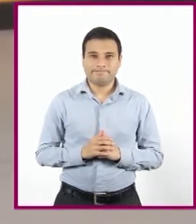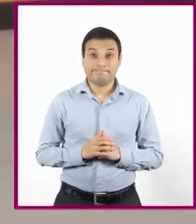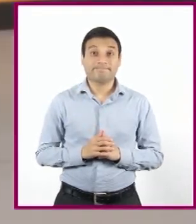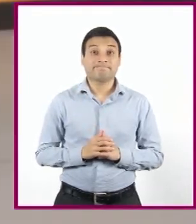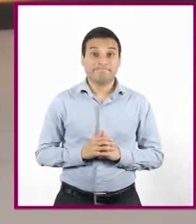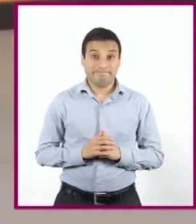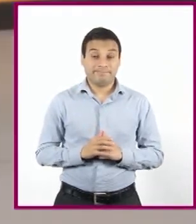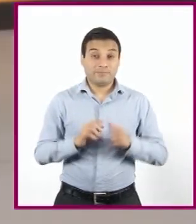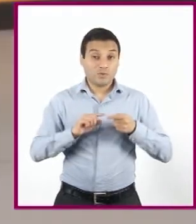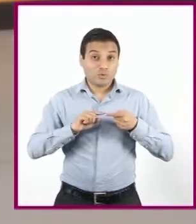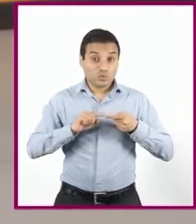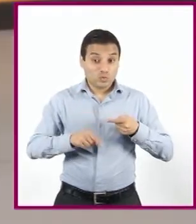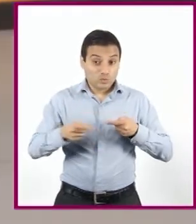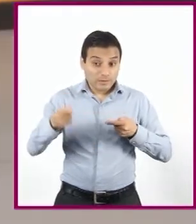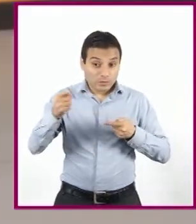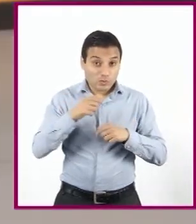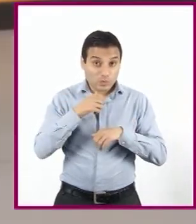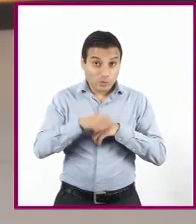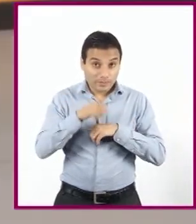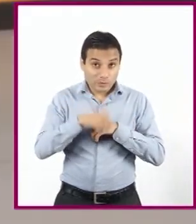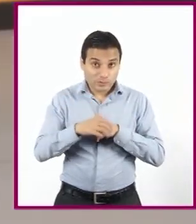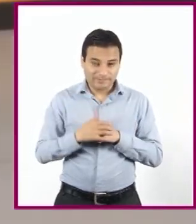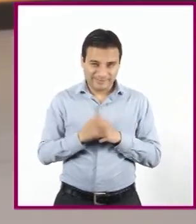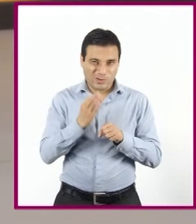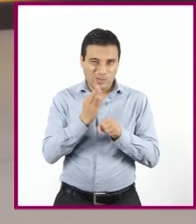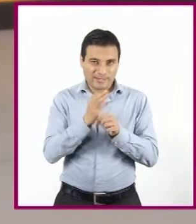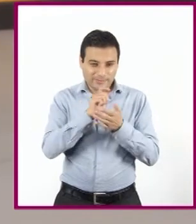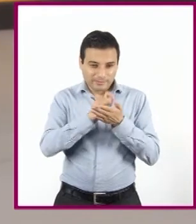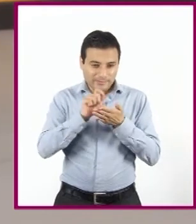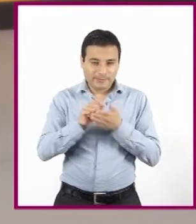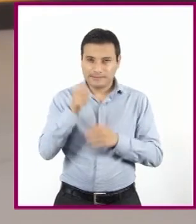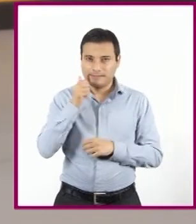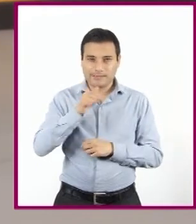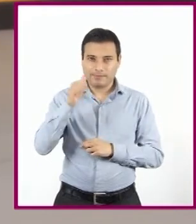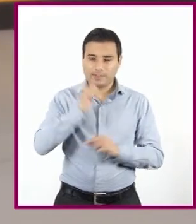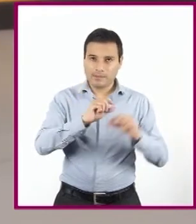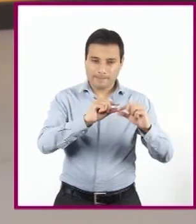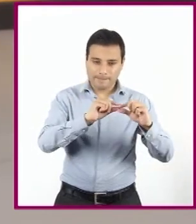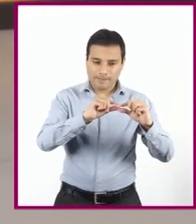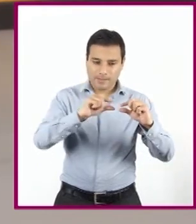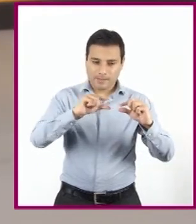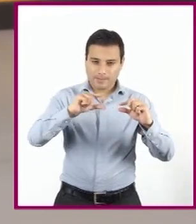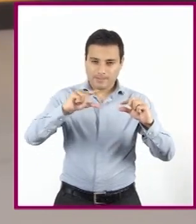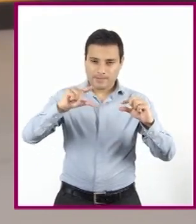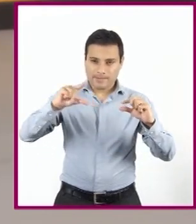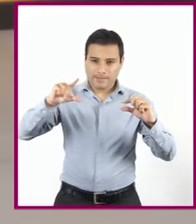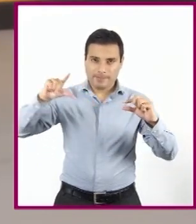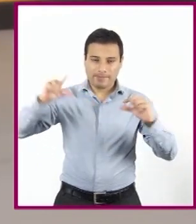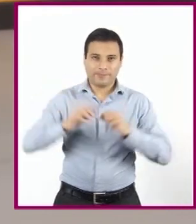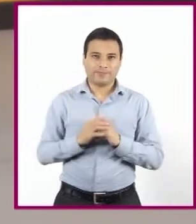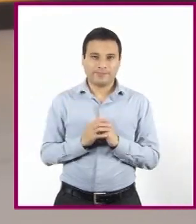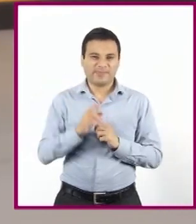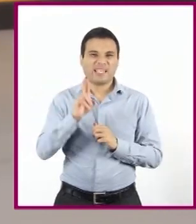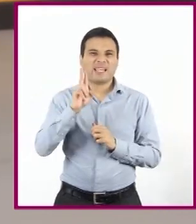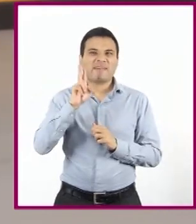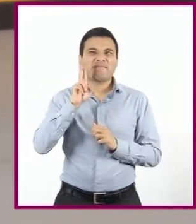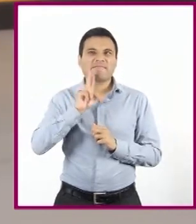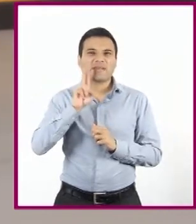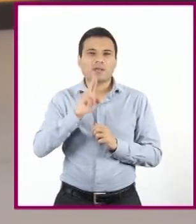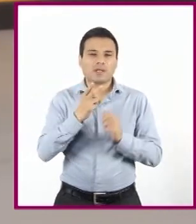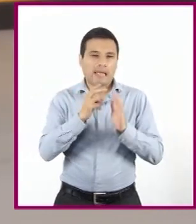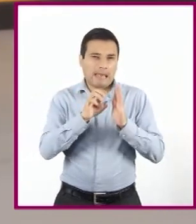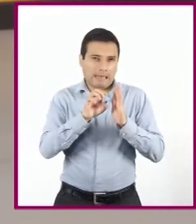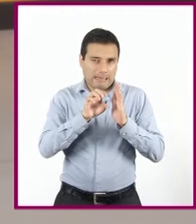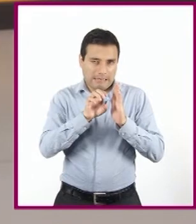Las sucesiones aritméticas que hemos realizado son crecientes, ya que van en aumento. ¿Qué les parece si vemos